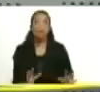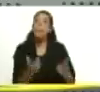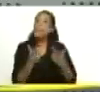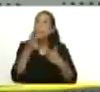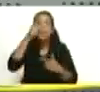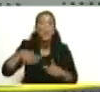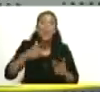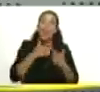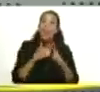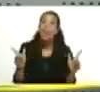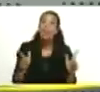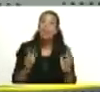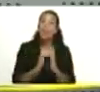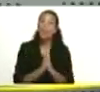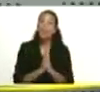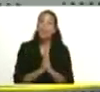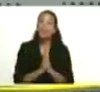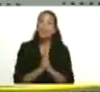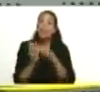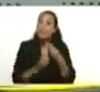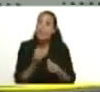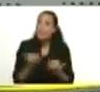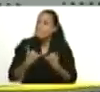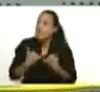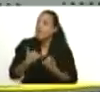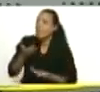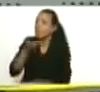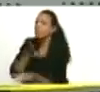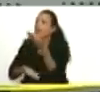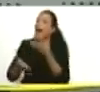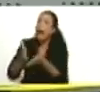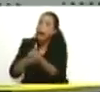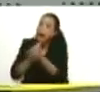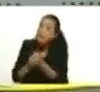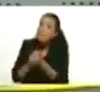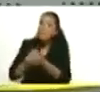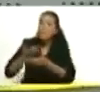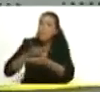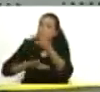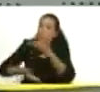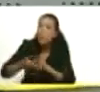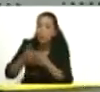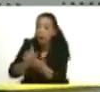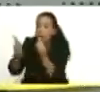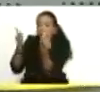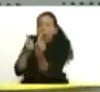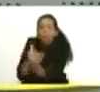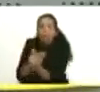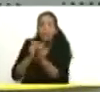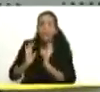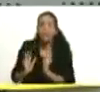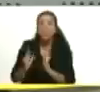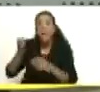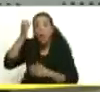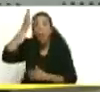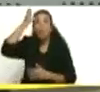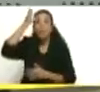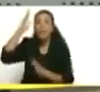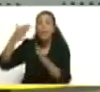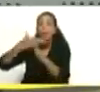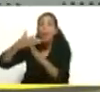libres, que basemos nuestras relaciones en la solidaridad, la cooperación, el